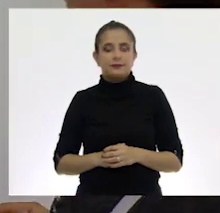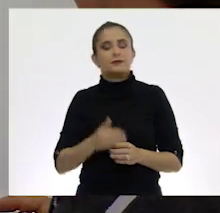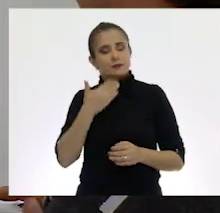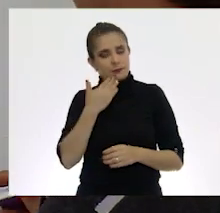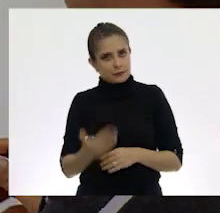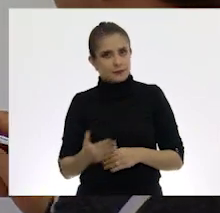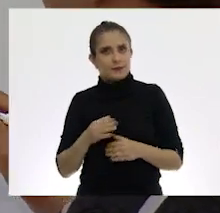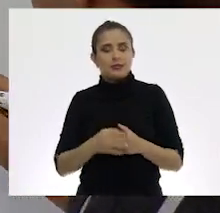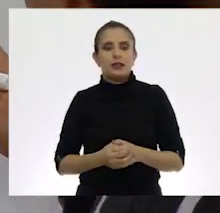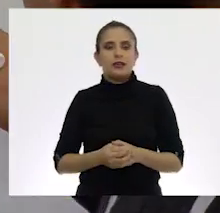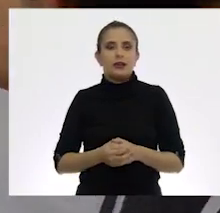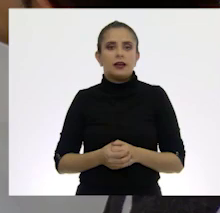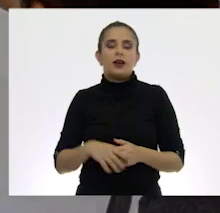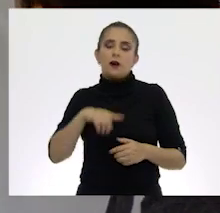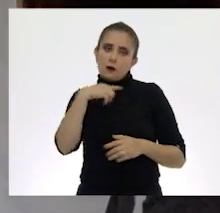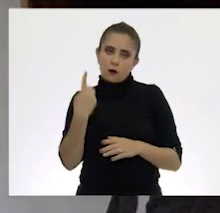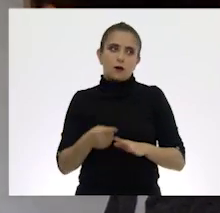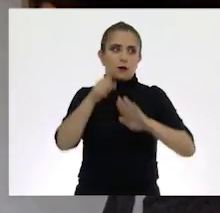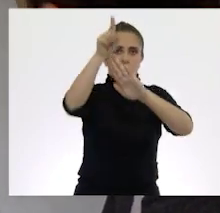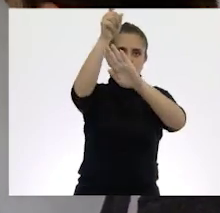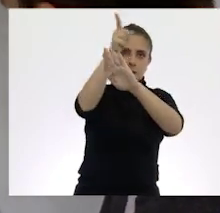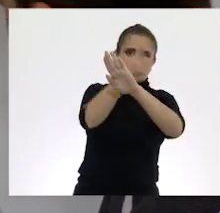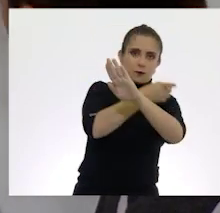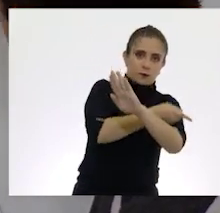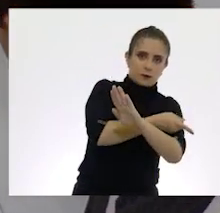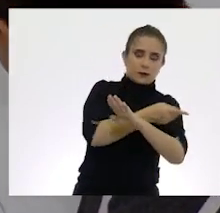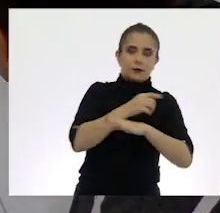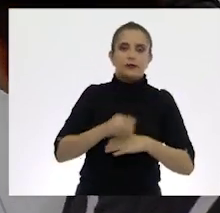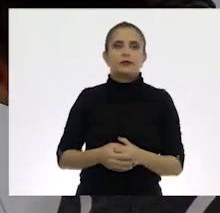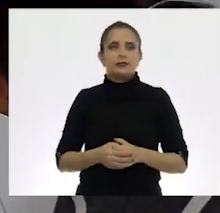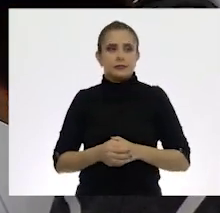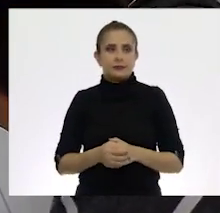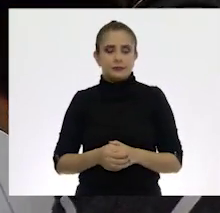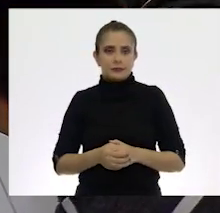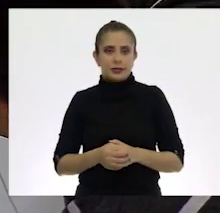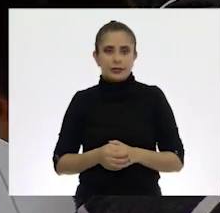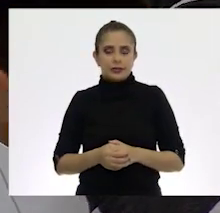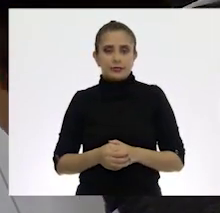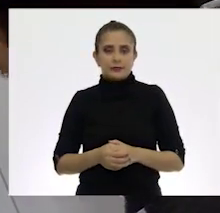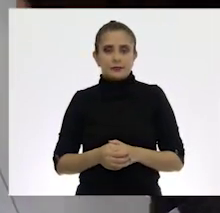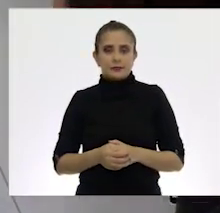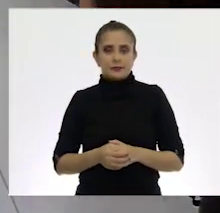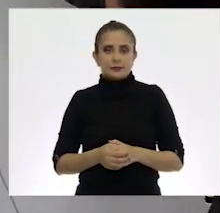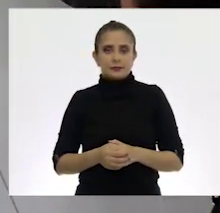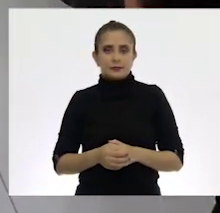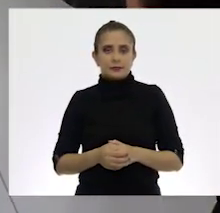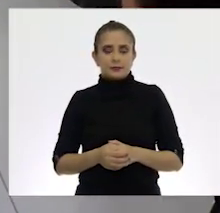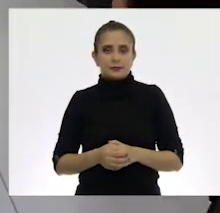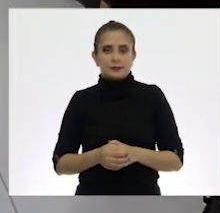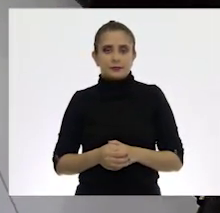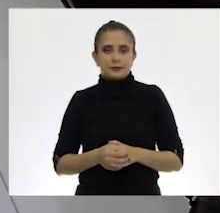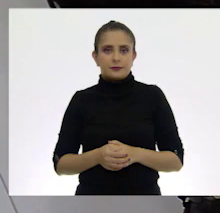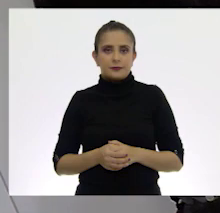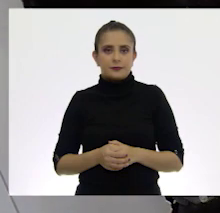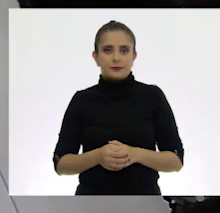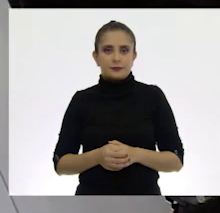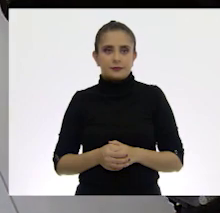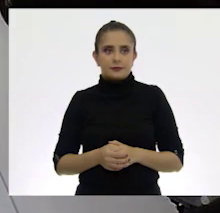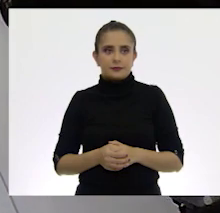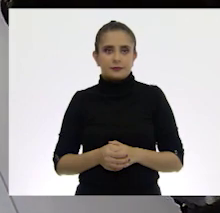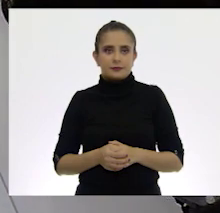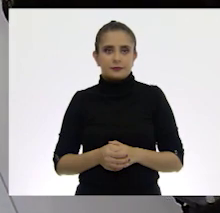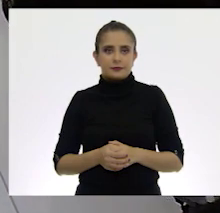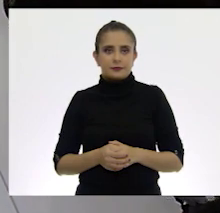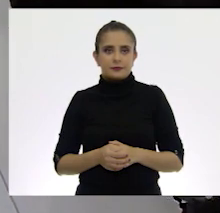Ok, y después de este lado, si me ayudas a sostenerlo. Aquí es. El problema es las letras, ¿verdad?